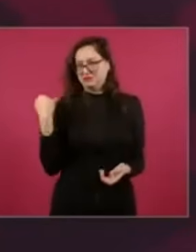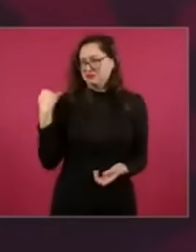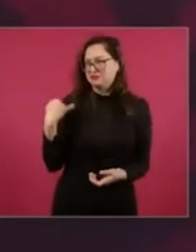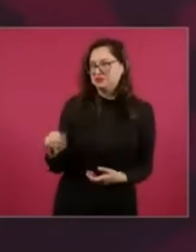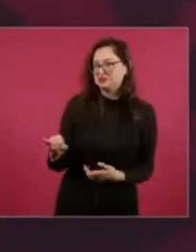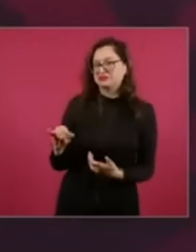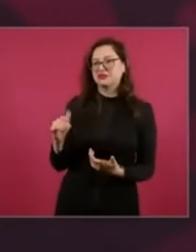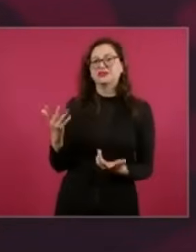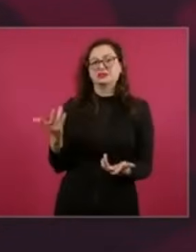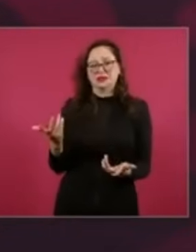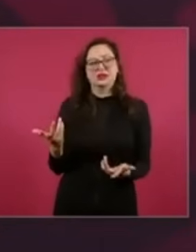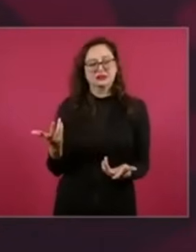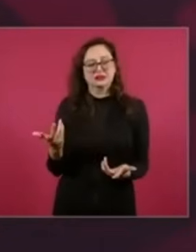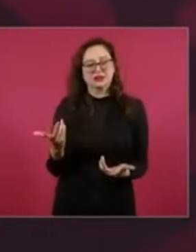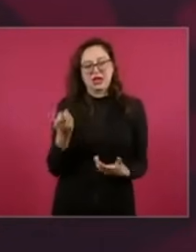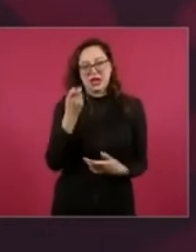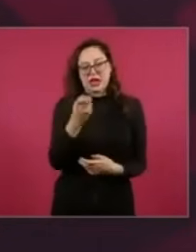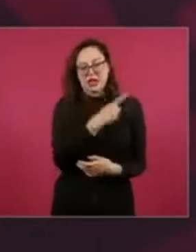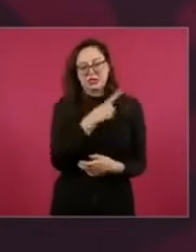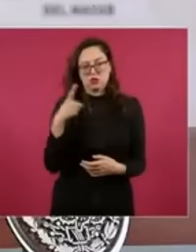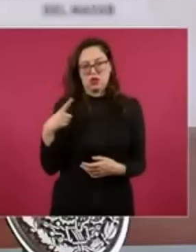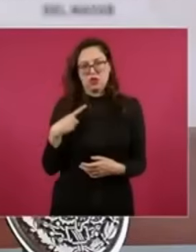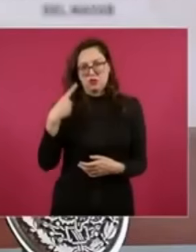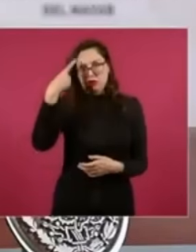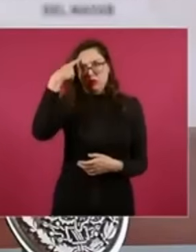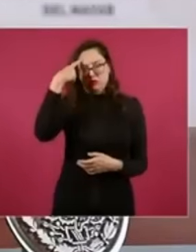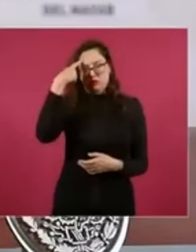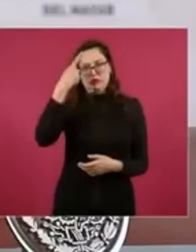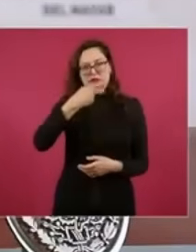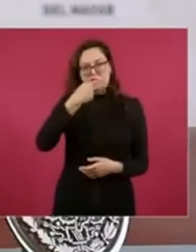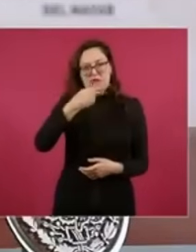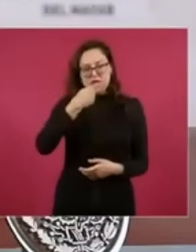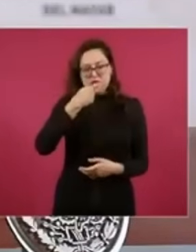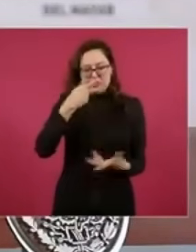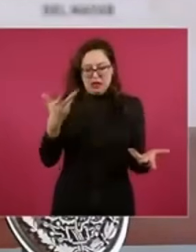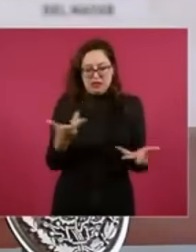porque están enojados,